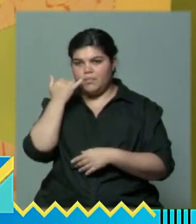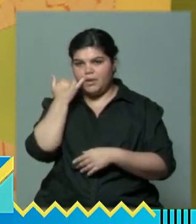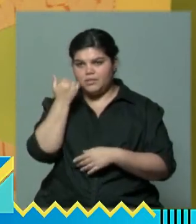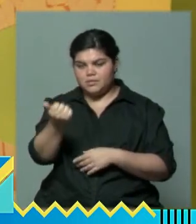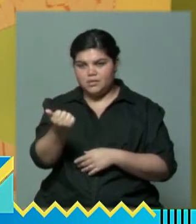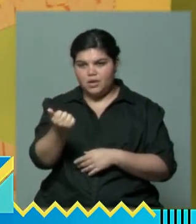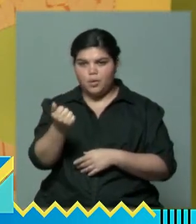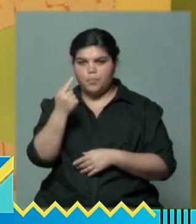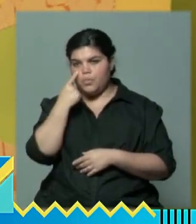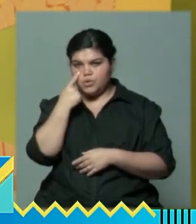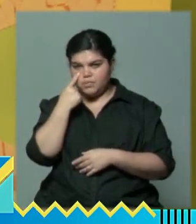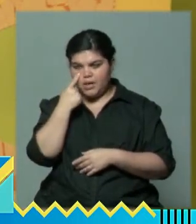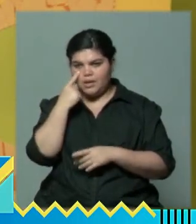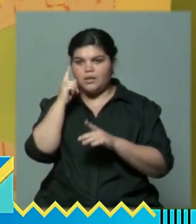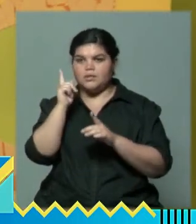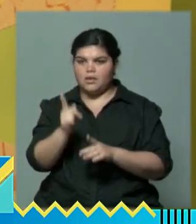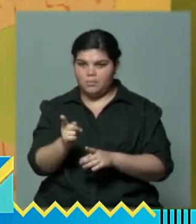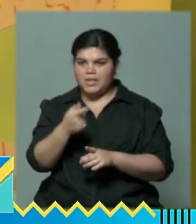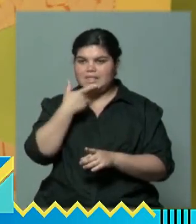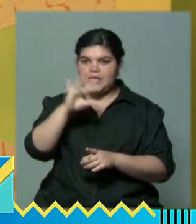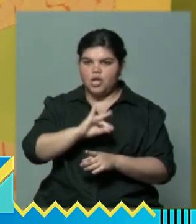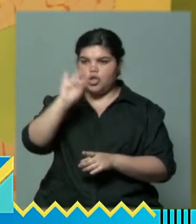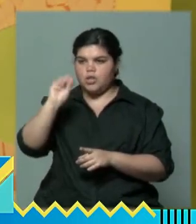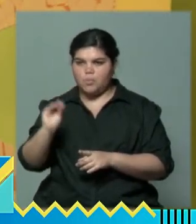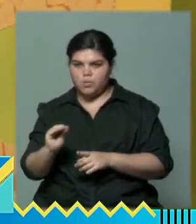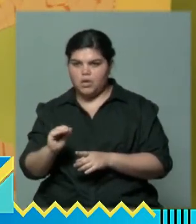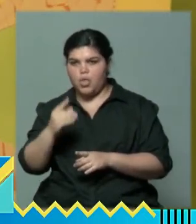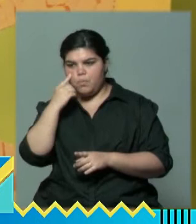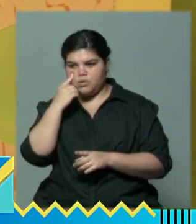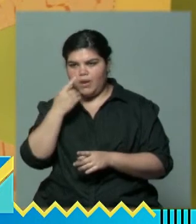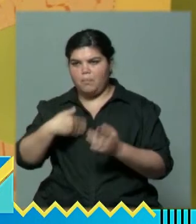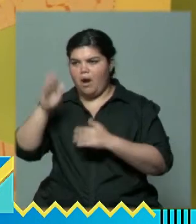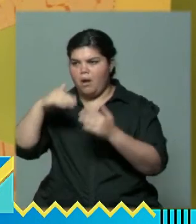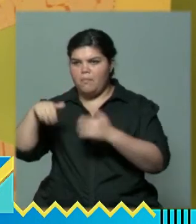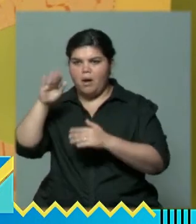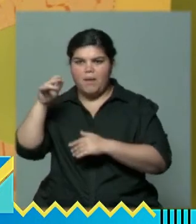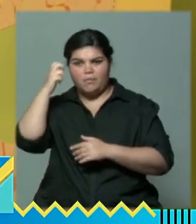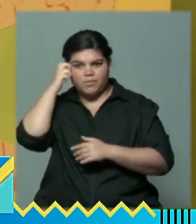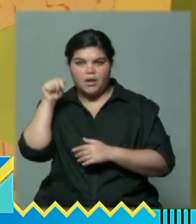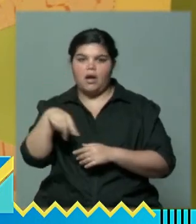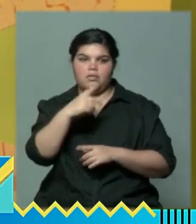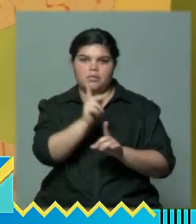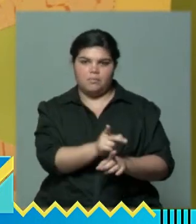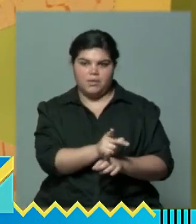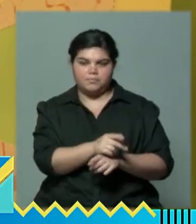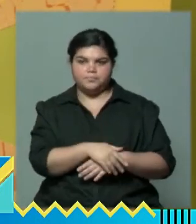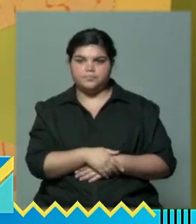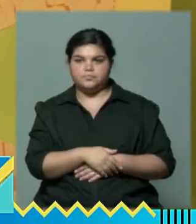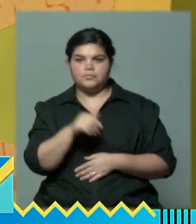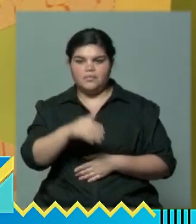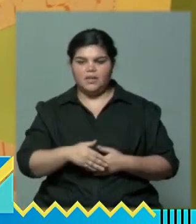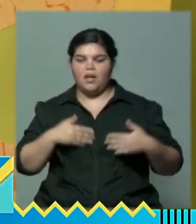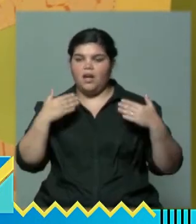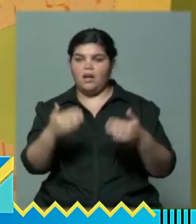mayoría de los municipios, vamos por la Suprema Corte de Justicia. tanto es este avance antidemocrático del gobierno que